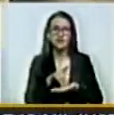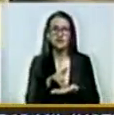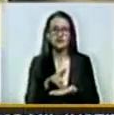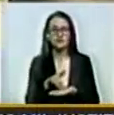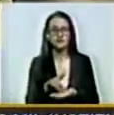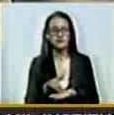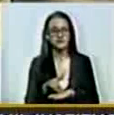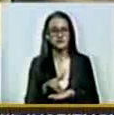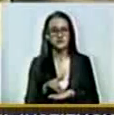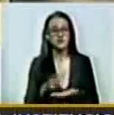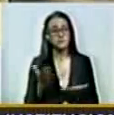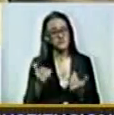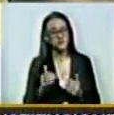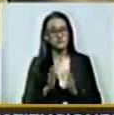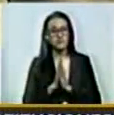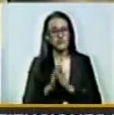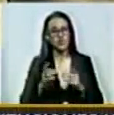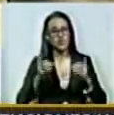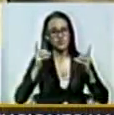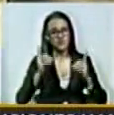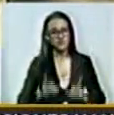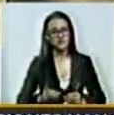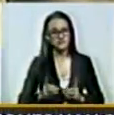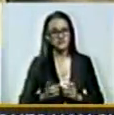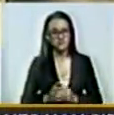exige decisiones